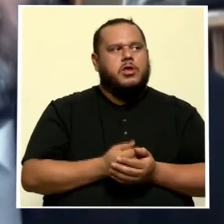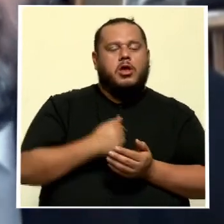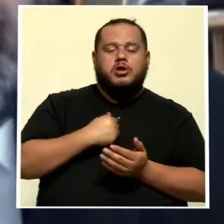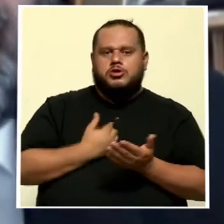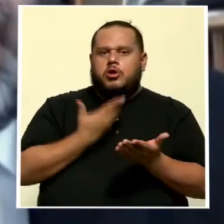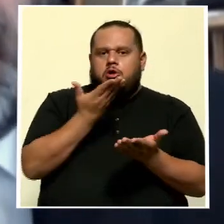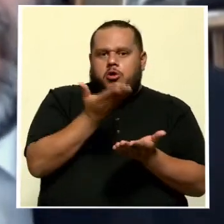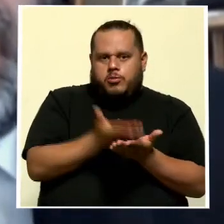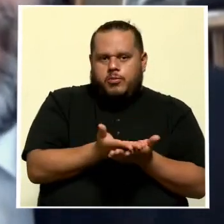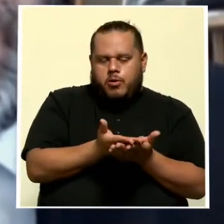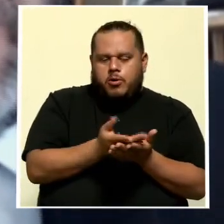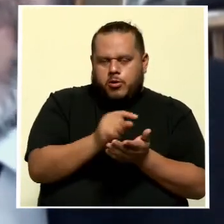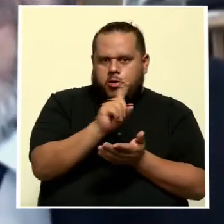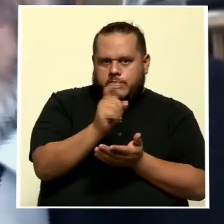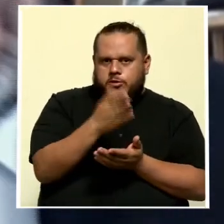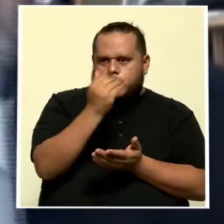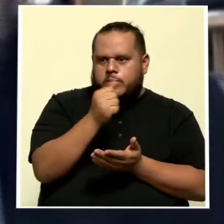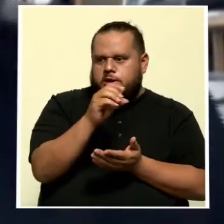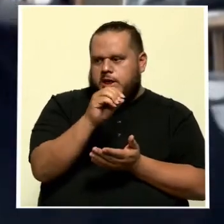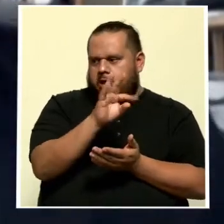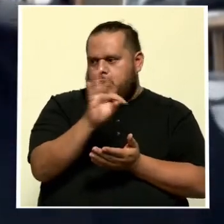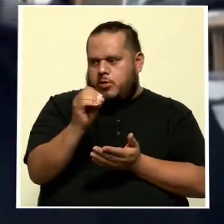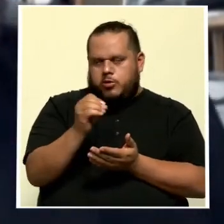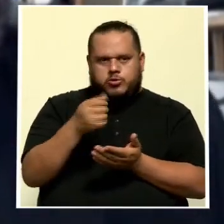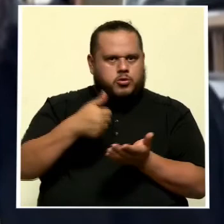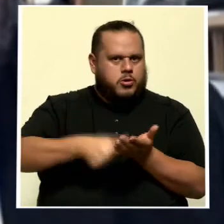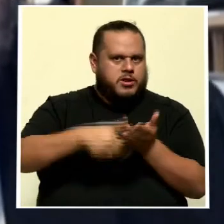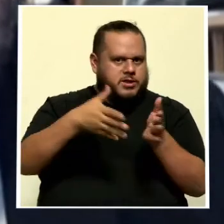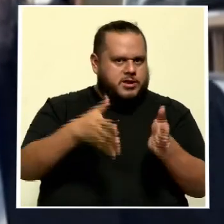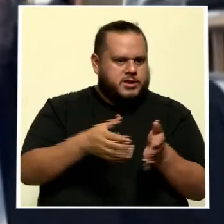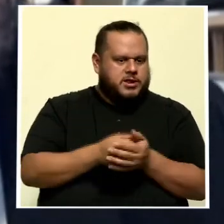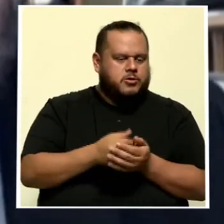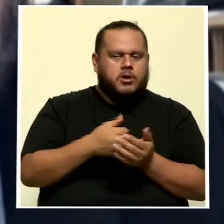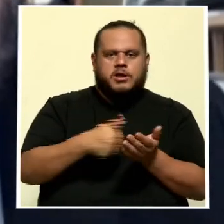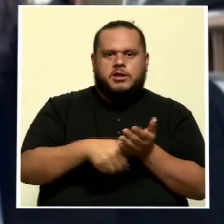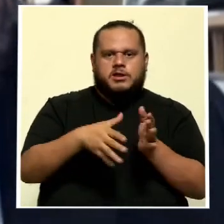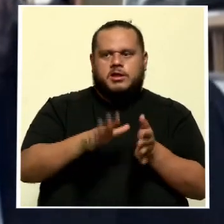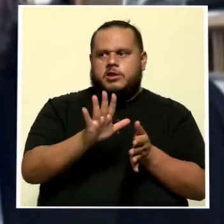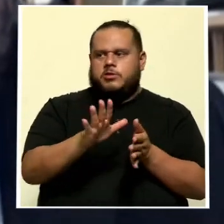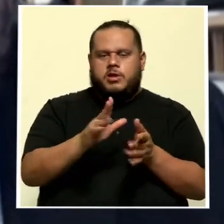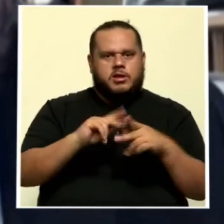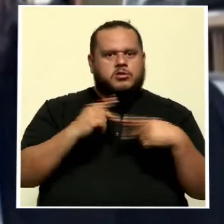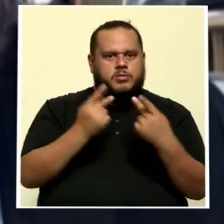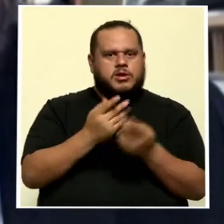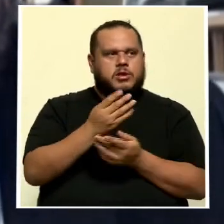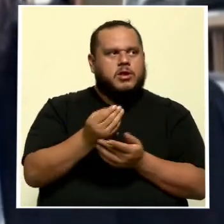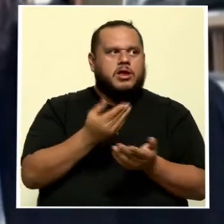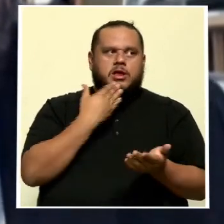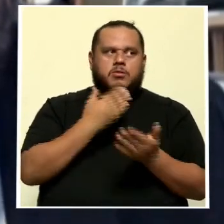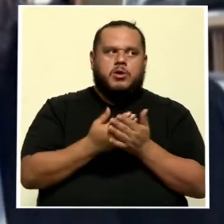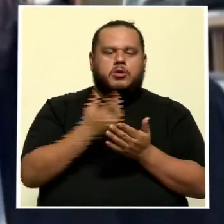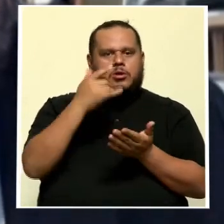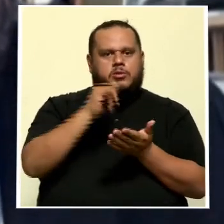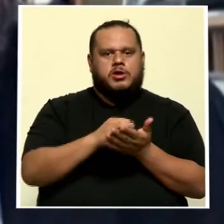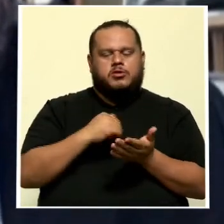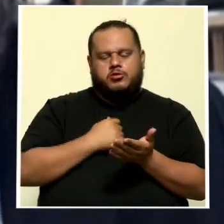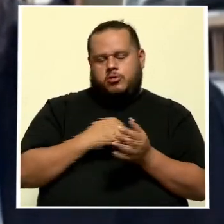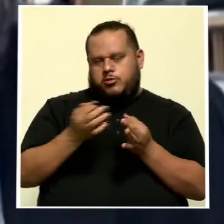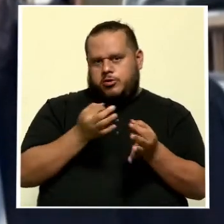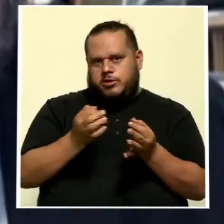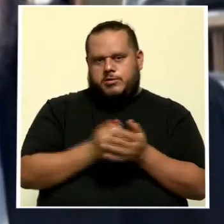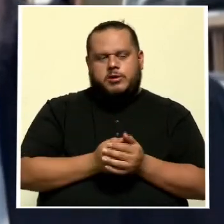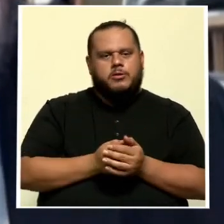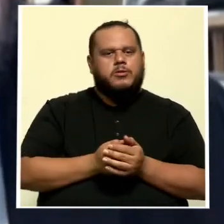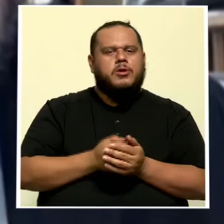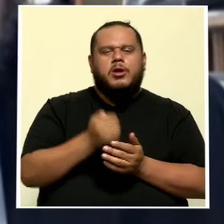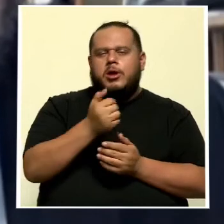pongo sobre el tapete porque Don Otto es candidato y es candidato de su partido, sí, claro. y por eso lo pongo sobre el tapete. Nos queda